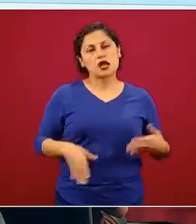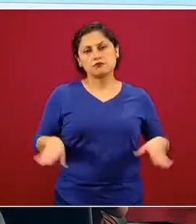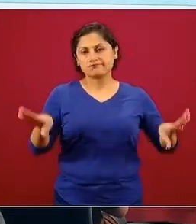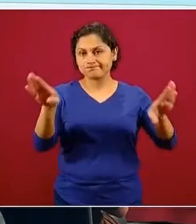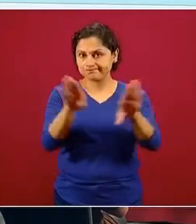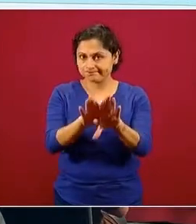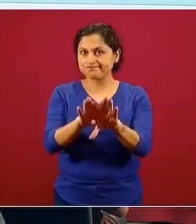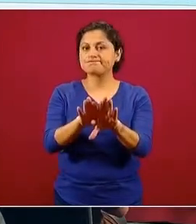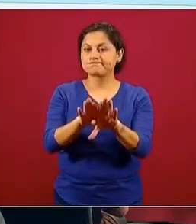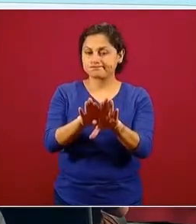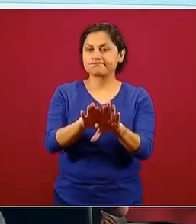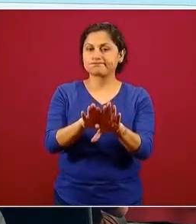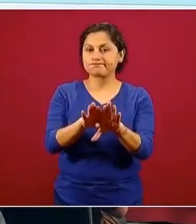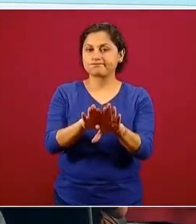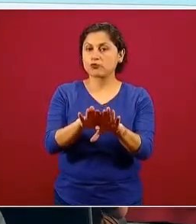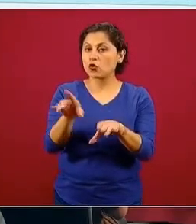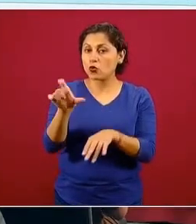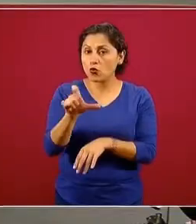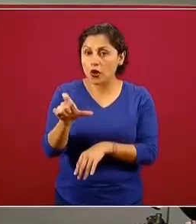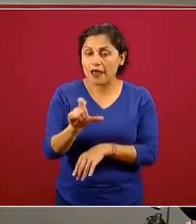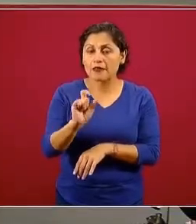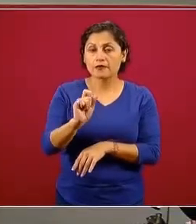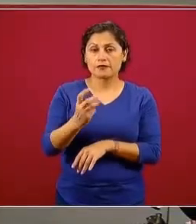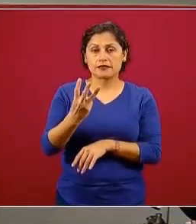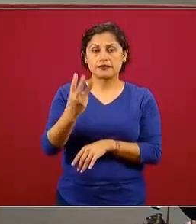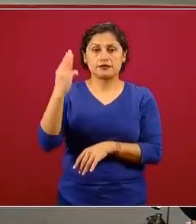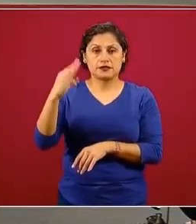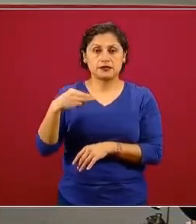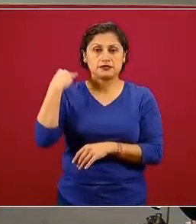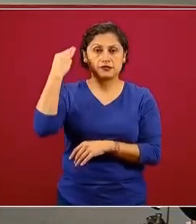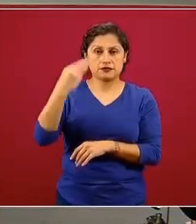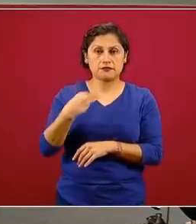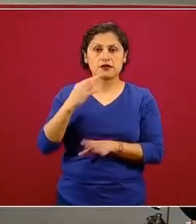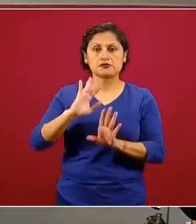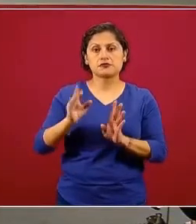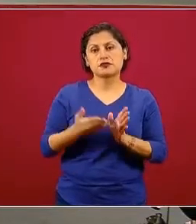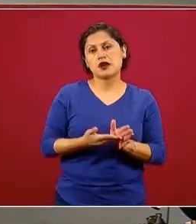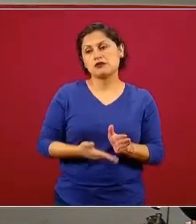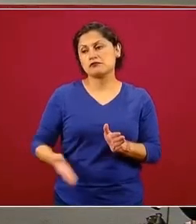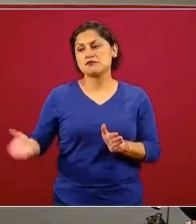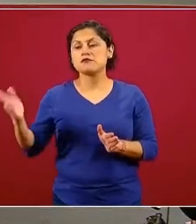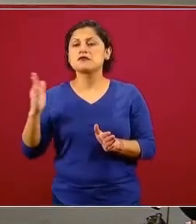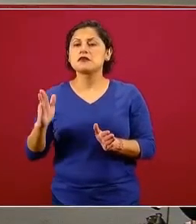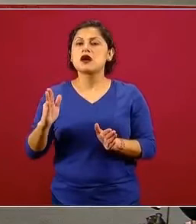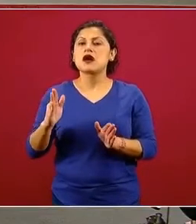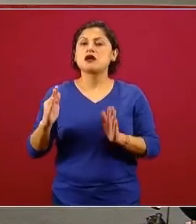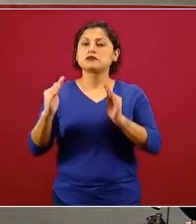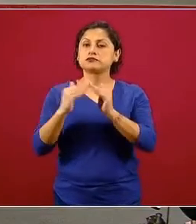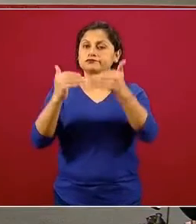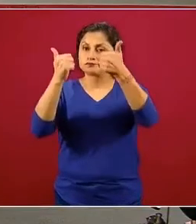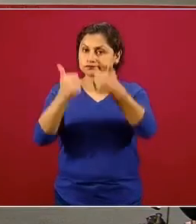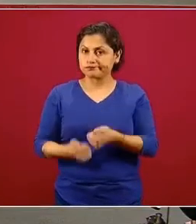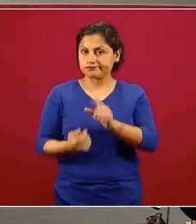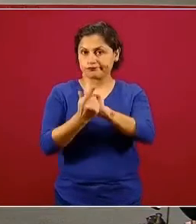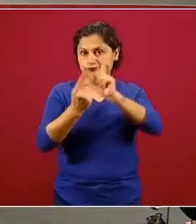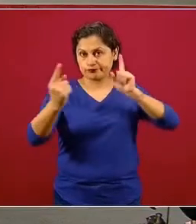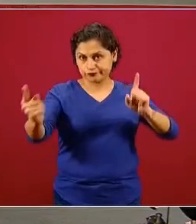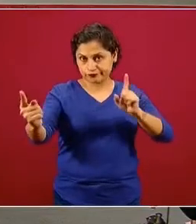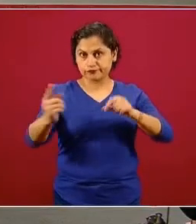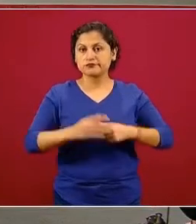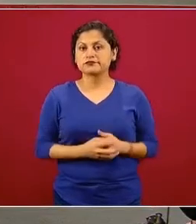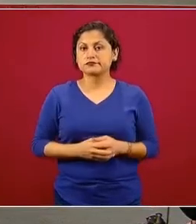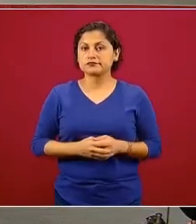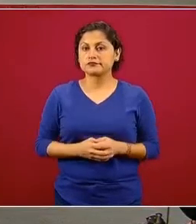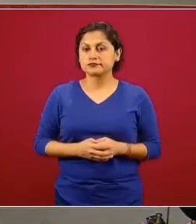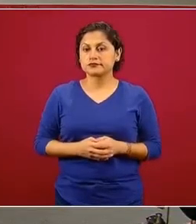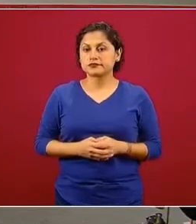partir del 23 de marzo e inició la Jornada Nacional de Sana Distancia. ¿Por qué no aquí mismo? Porque esta fue la